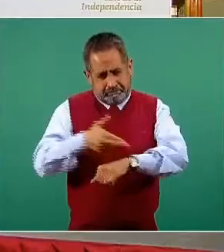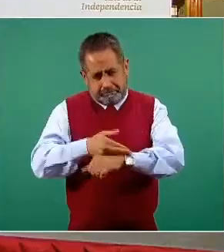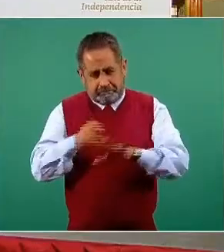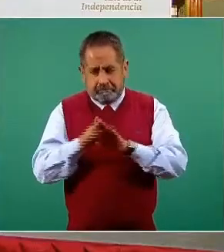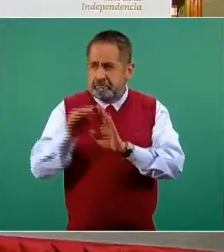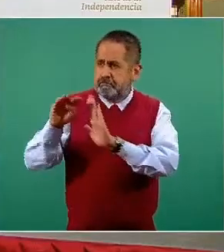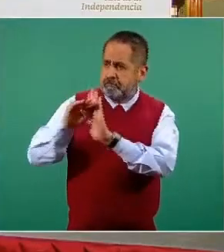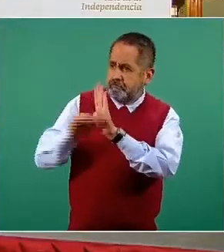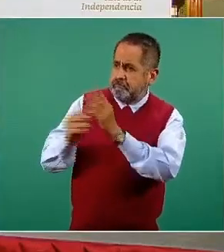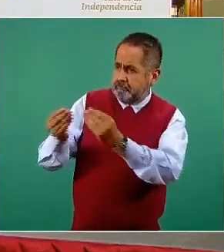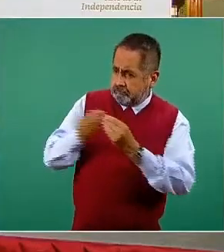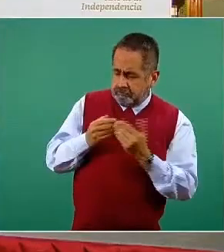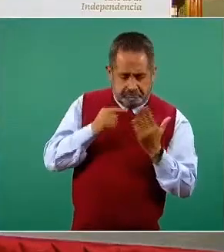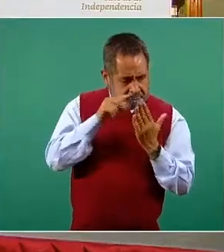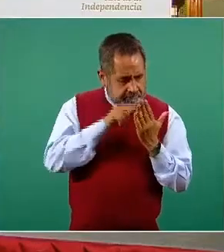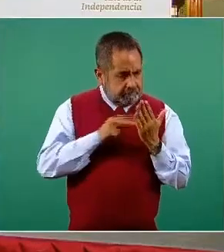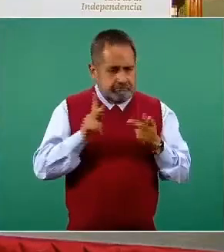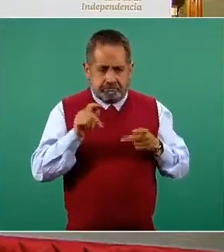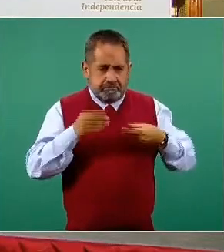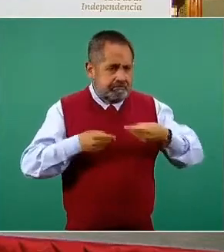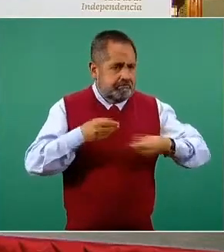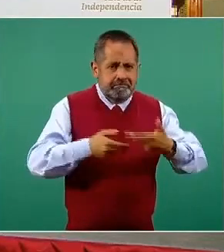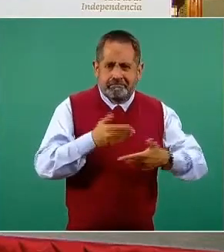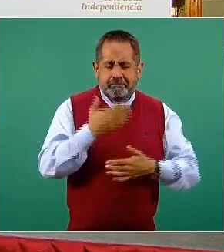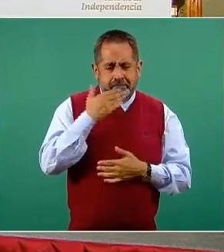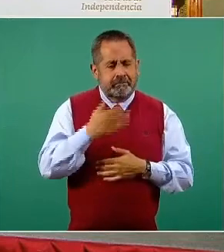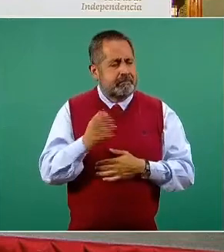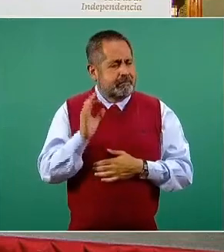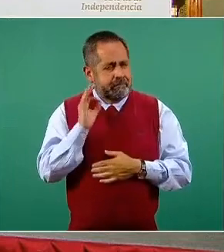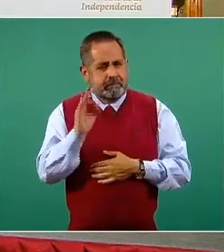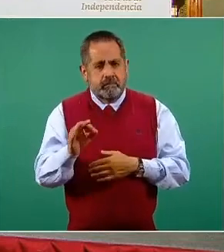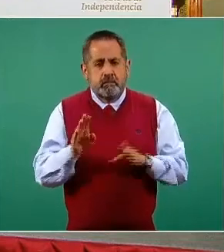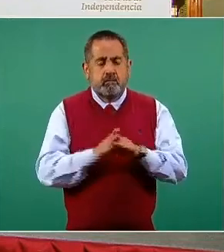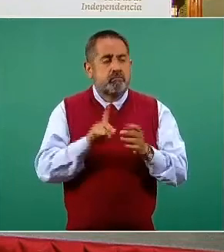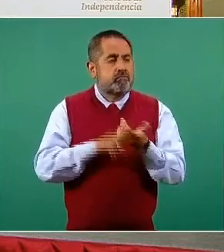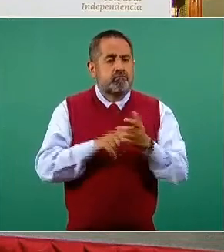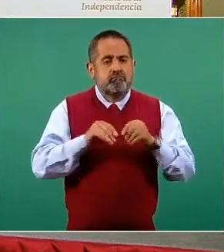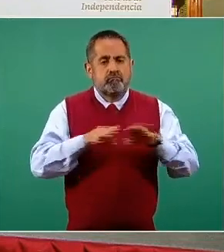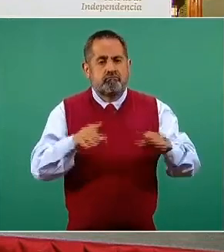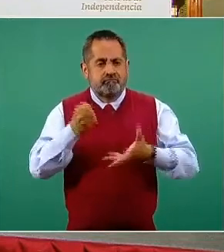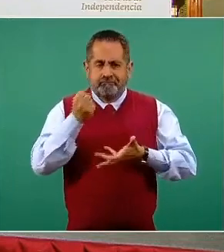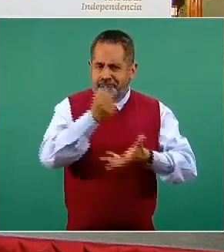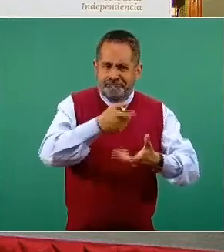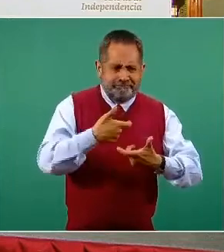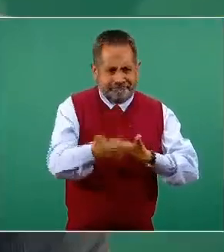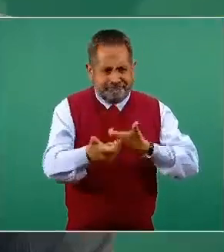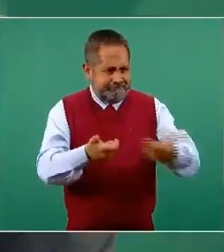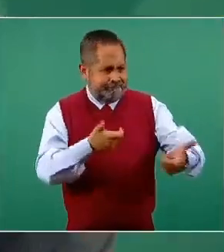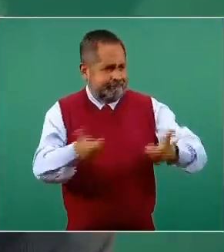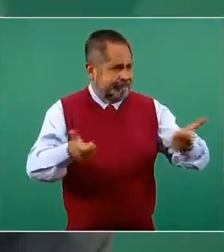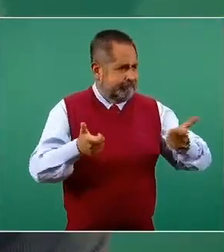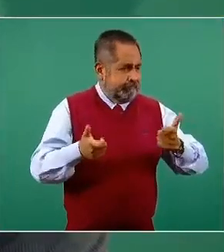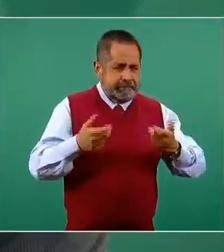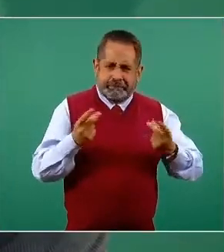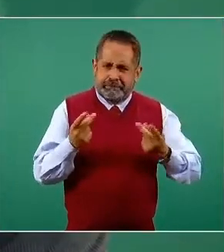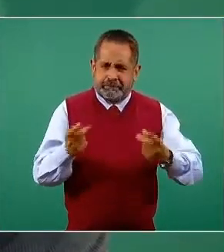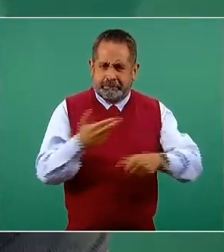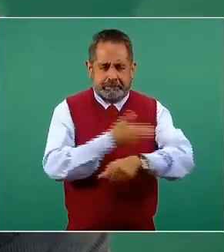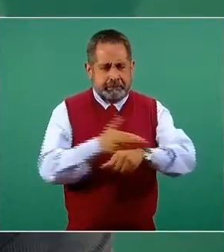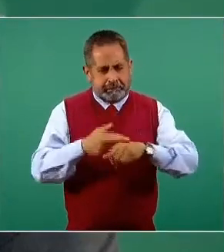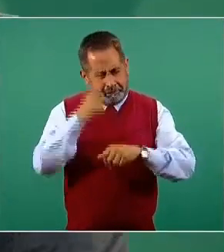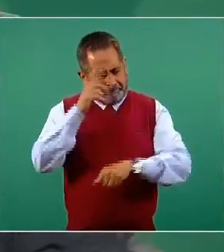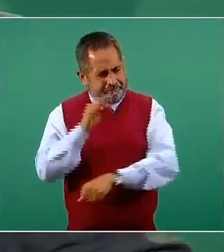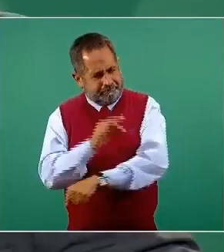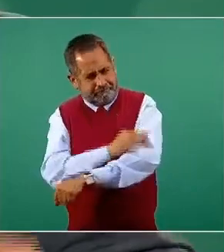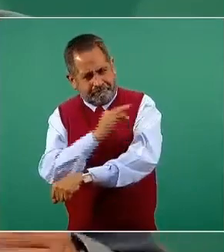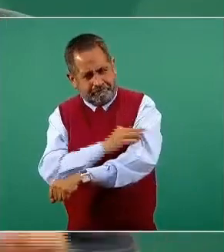guías, y desde luego hicimos un gran despliegue de recursos para llevar a cabo un esfuerzo de